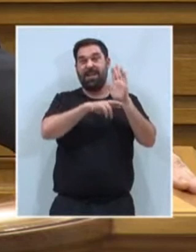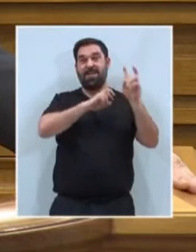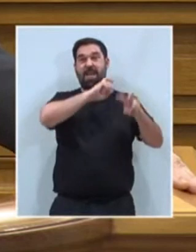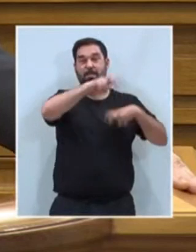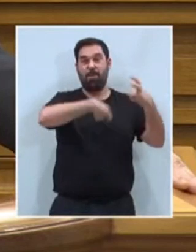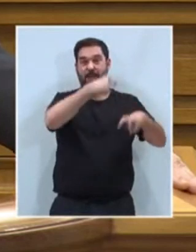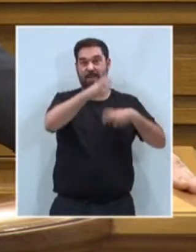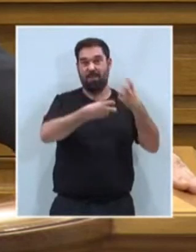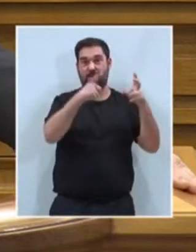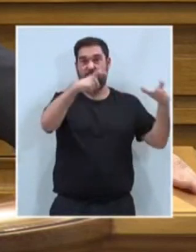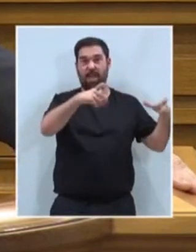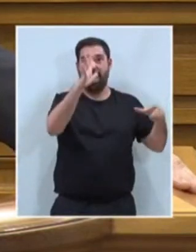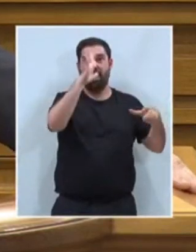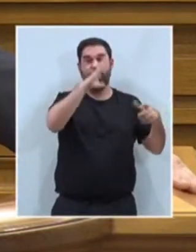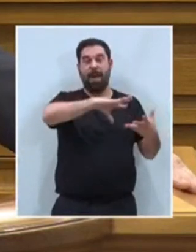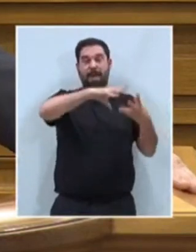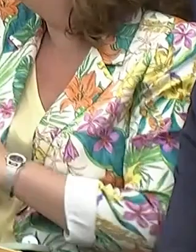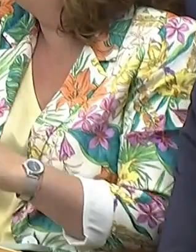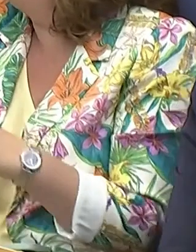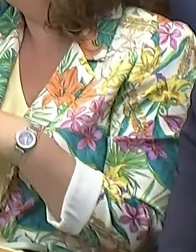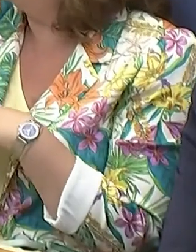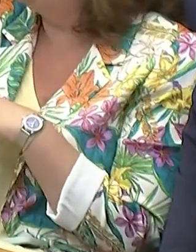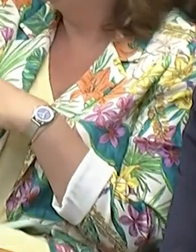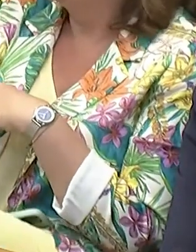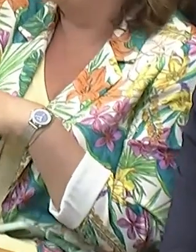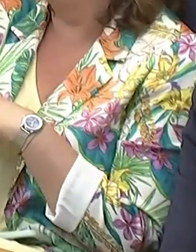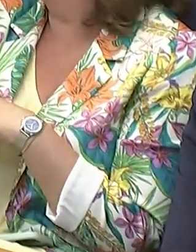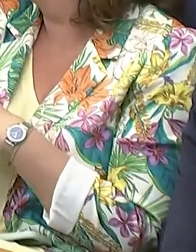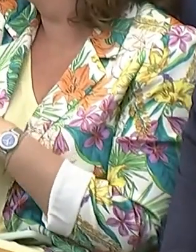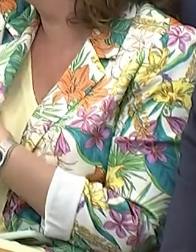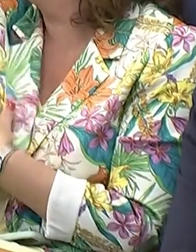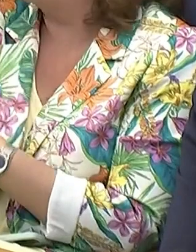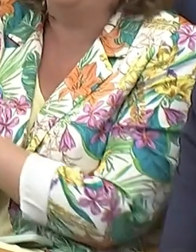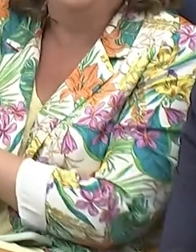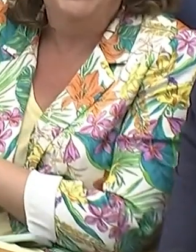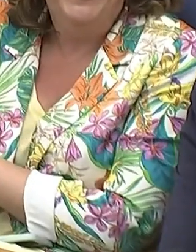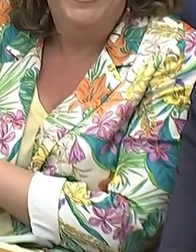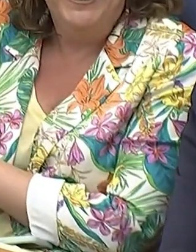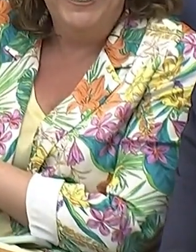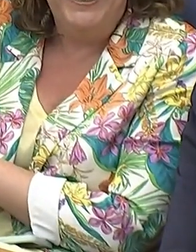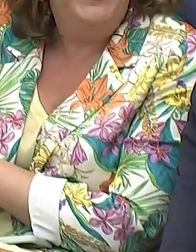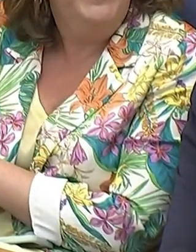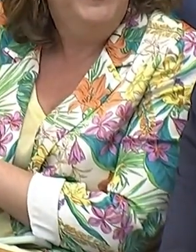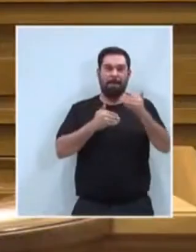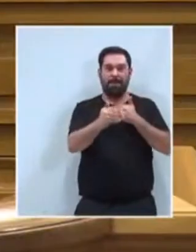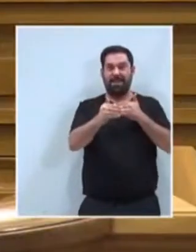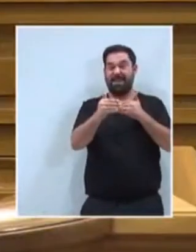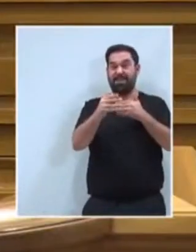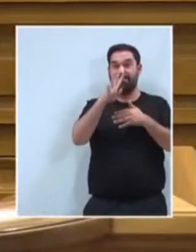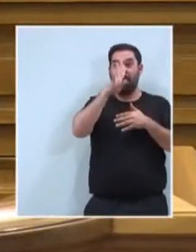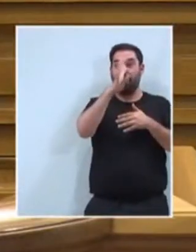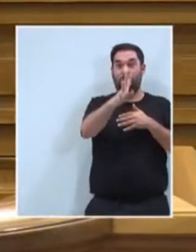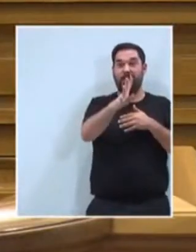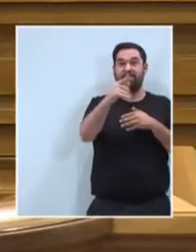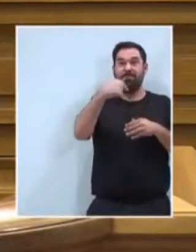que adaptarse ya al nuevo plan hidrológico García page avisa seguirá hablando muy claro los próximos cuatro años